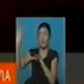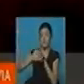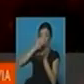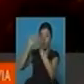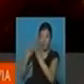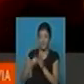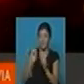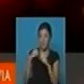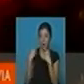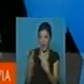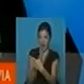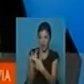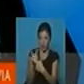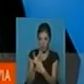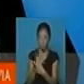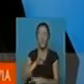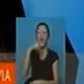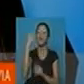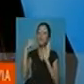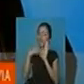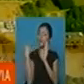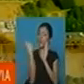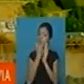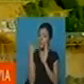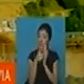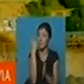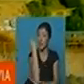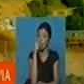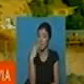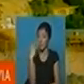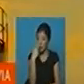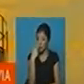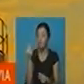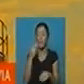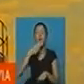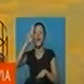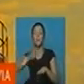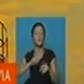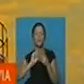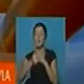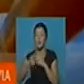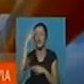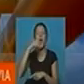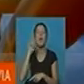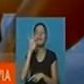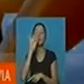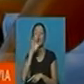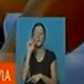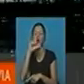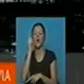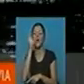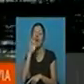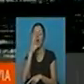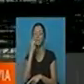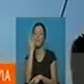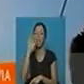directa. Otra fuente de ingresos importante para el Estado boliviano es el impuesto directo a los hidrocarburos.